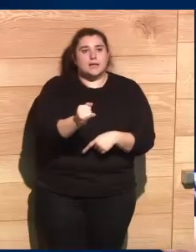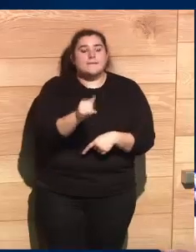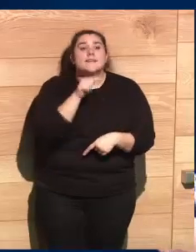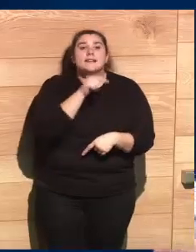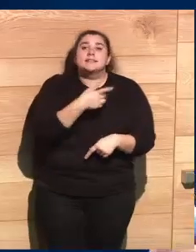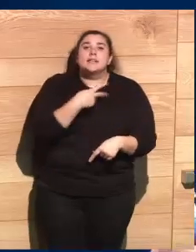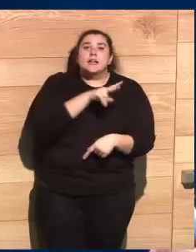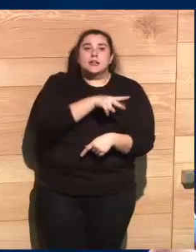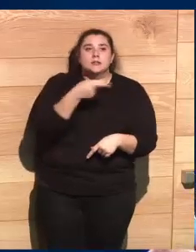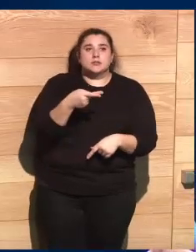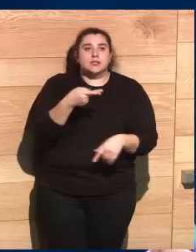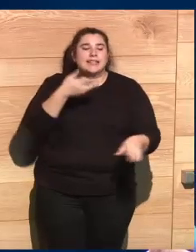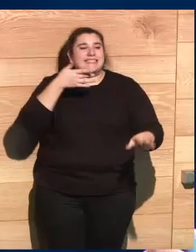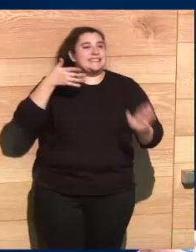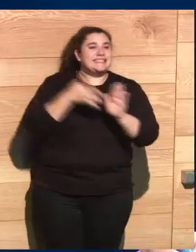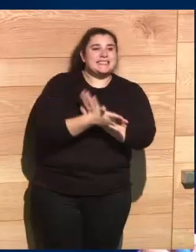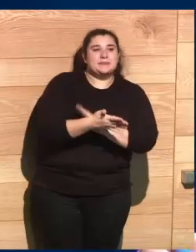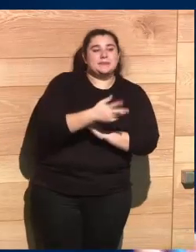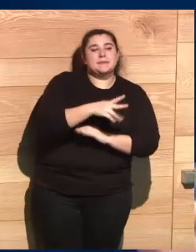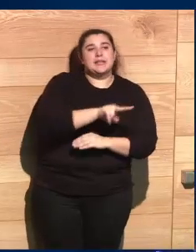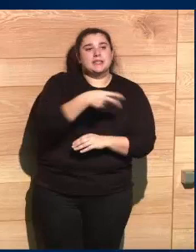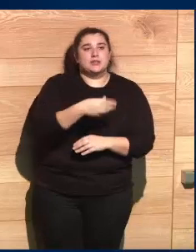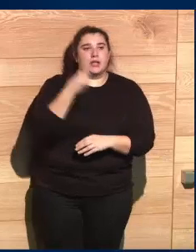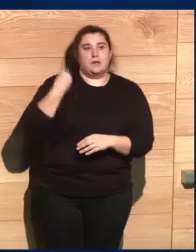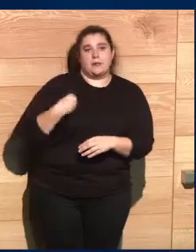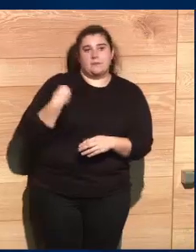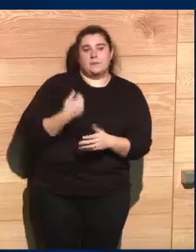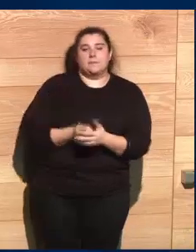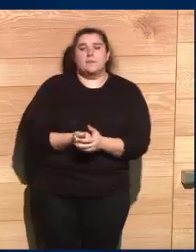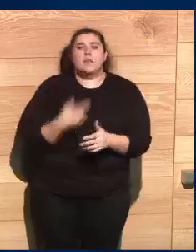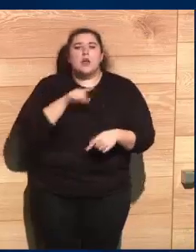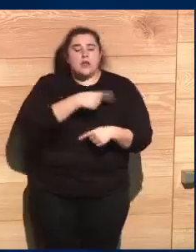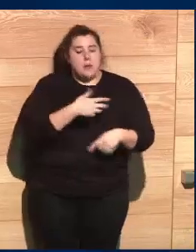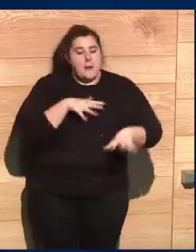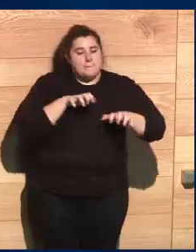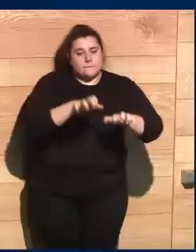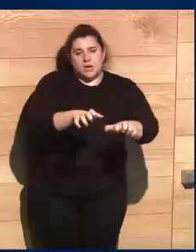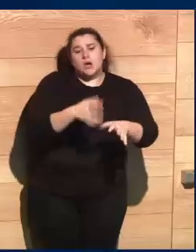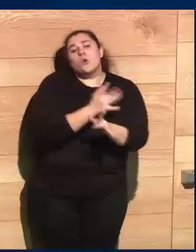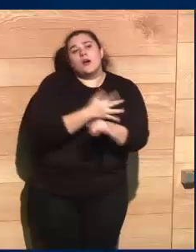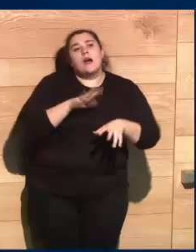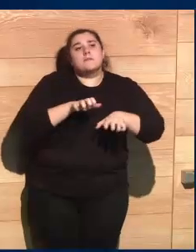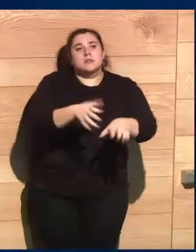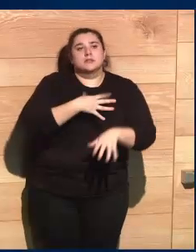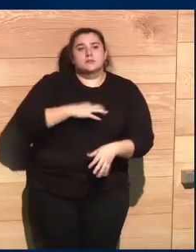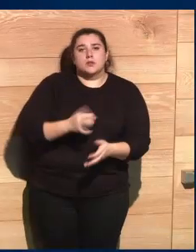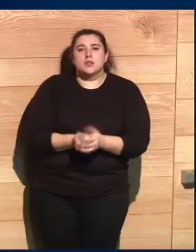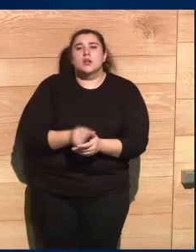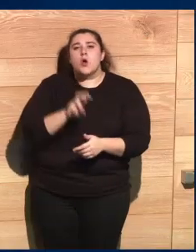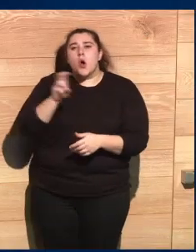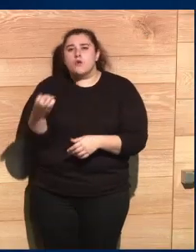una decisión que te produce un buen resultado, ¿no? Con lo cual puedes ir aprendiendo sobre el juego. Y luego otro tipo de juegos que están diseñados